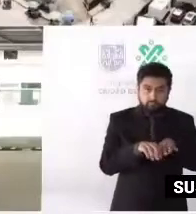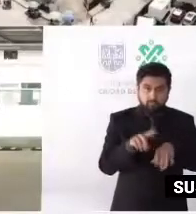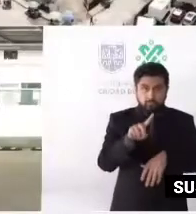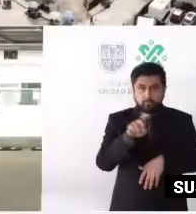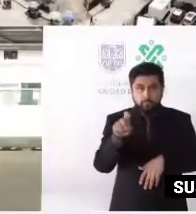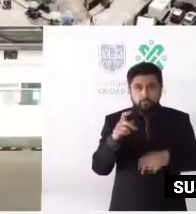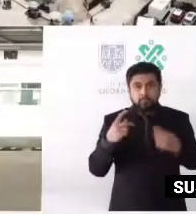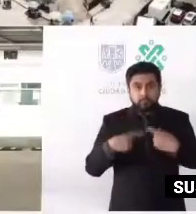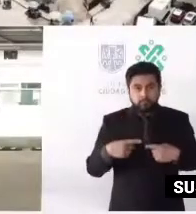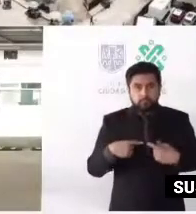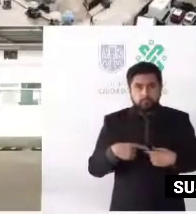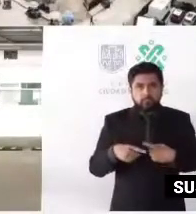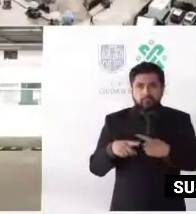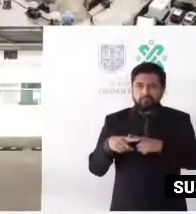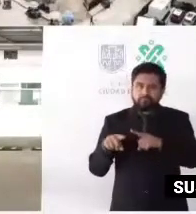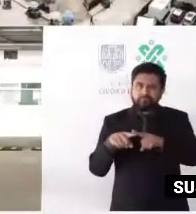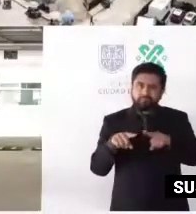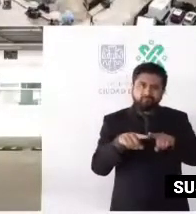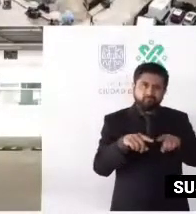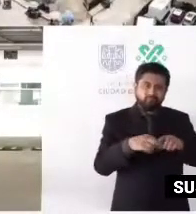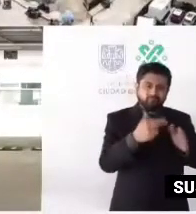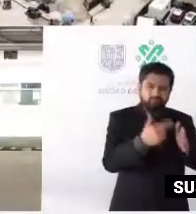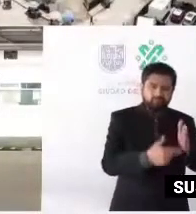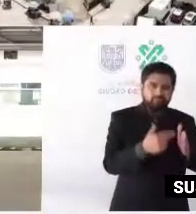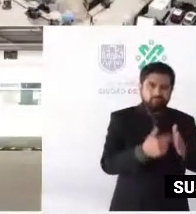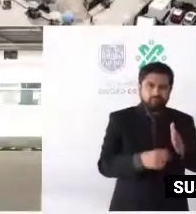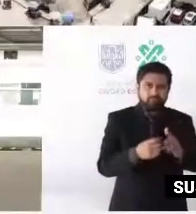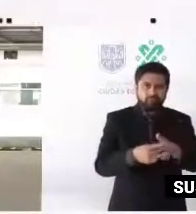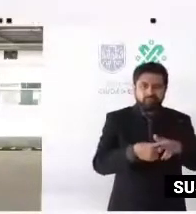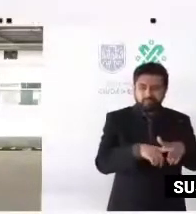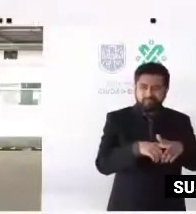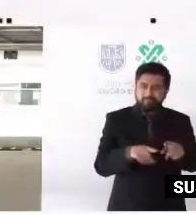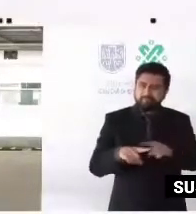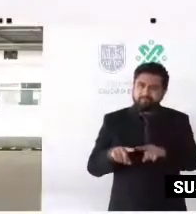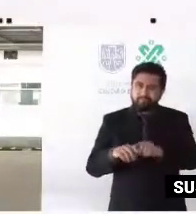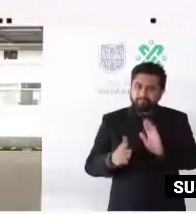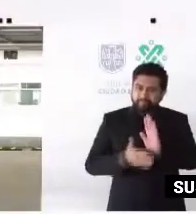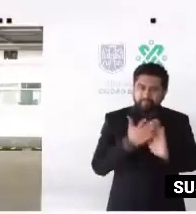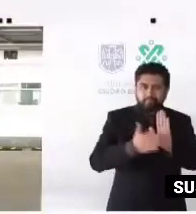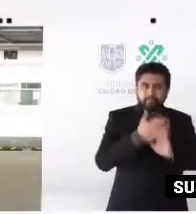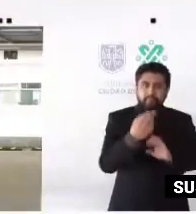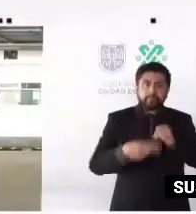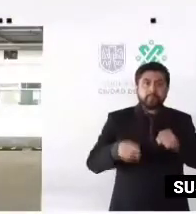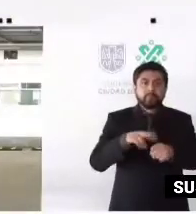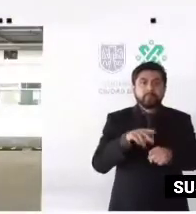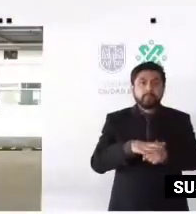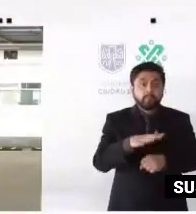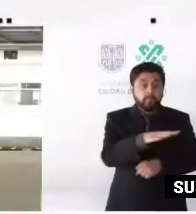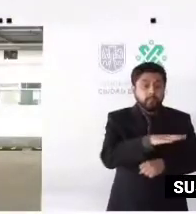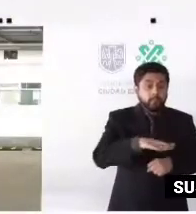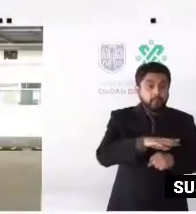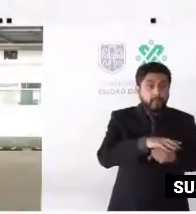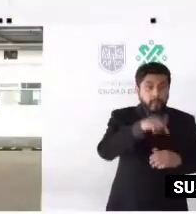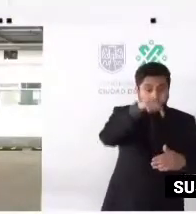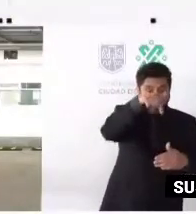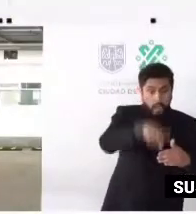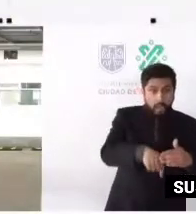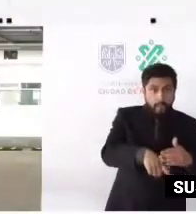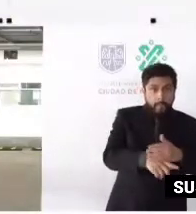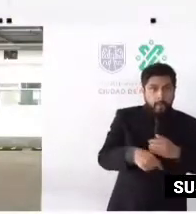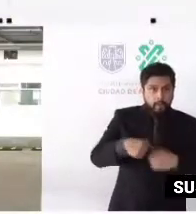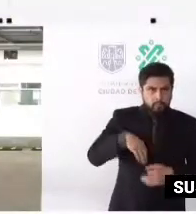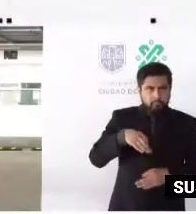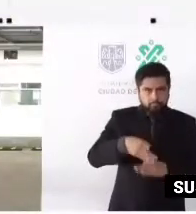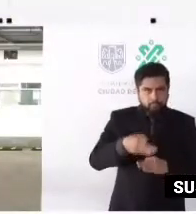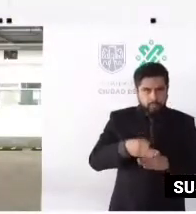trabajadores en diferentes talleres que apoyaron la construcción del hospital. La que sigue. En el área de semisótano, que es donde ahorita nos